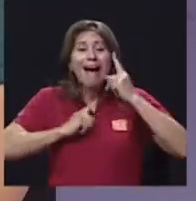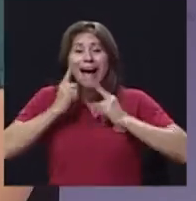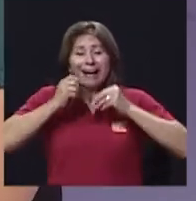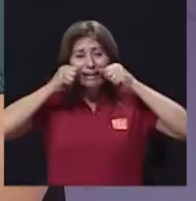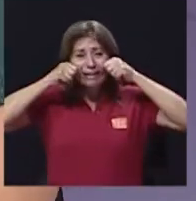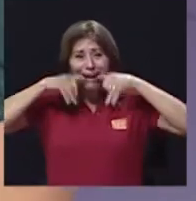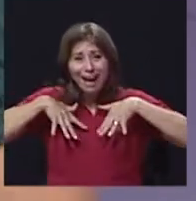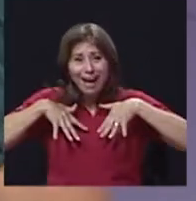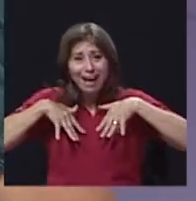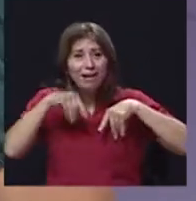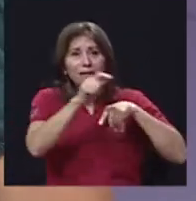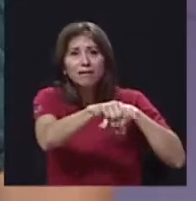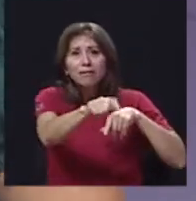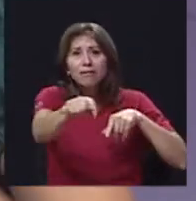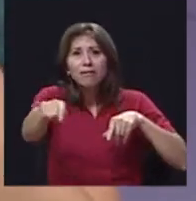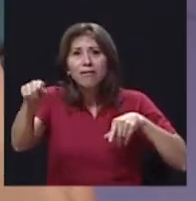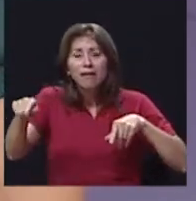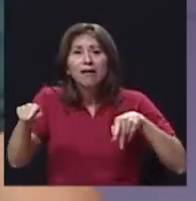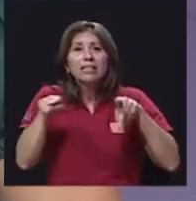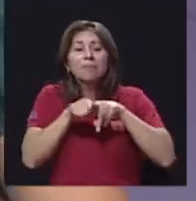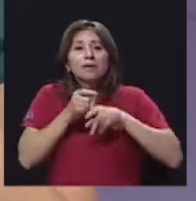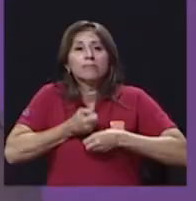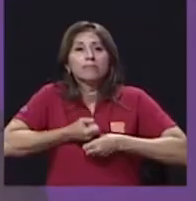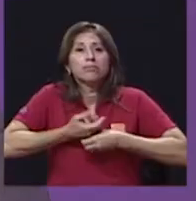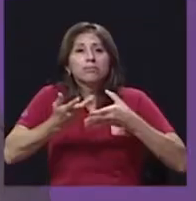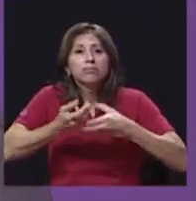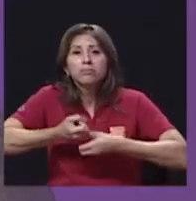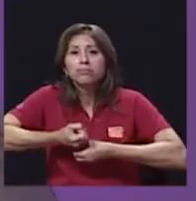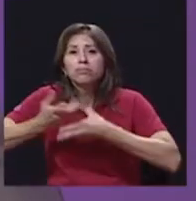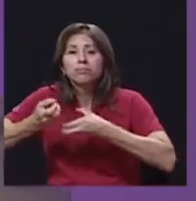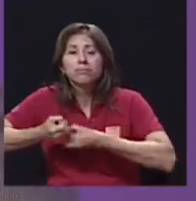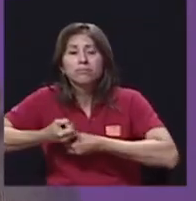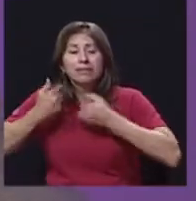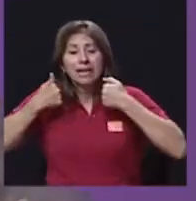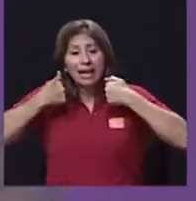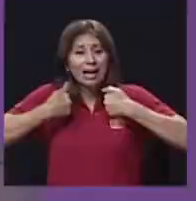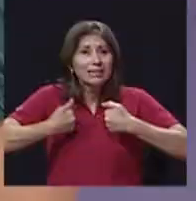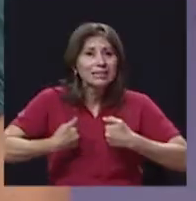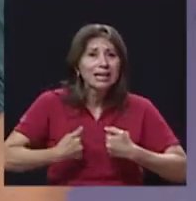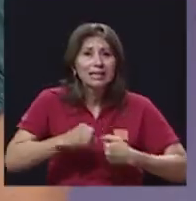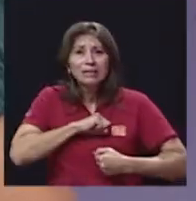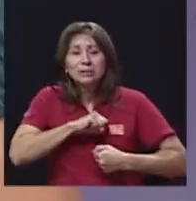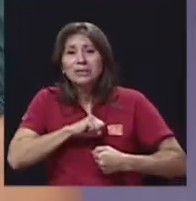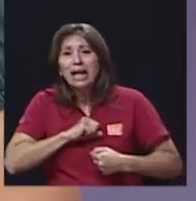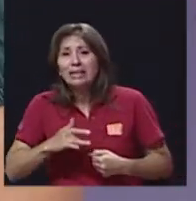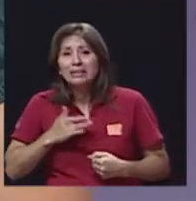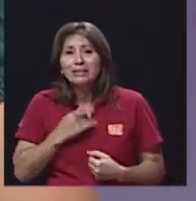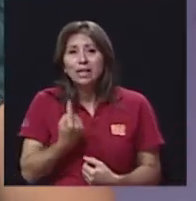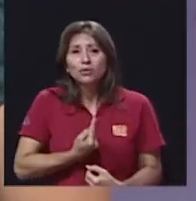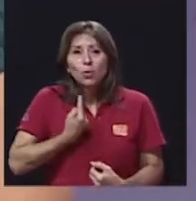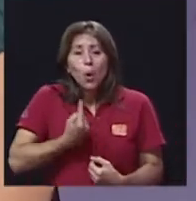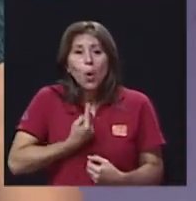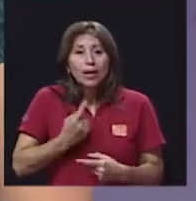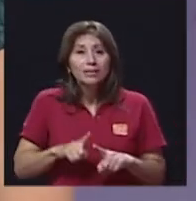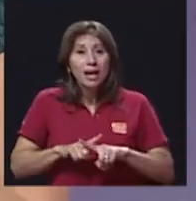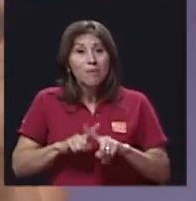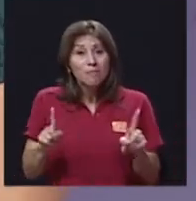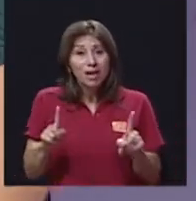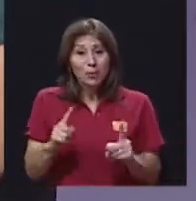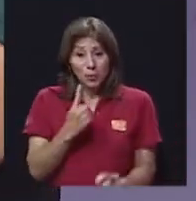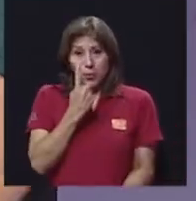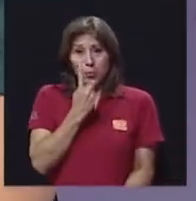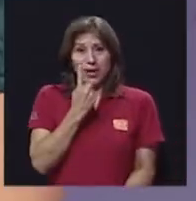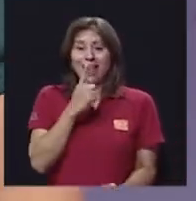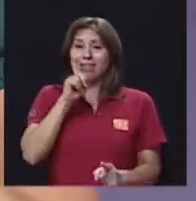justamente a descargar y a decir lo casada los estados lo anterior izadas los soles que se sentían pero tuvo una de nosotros que